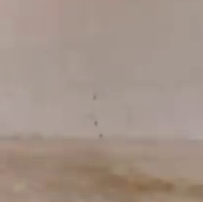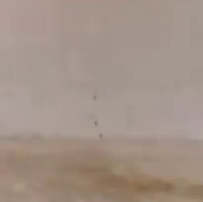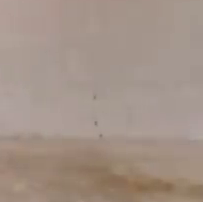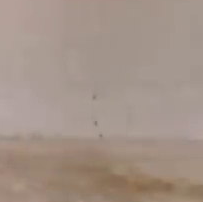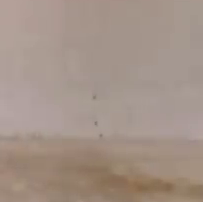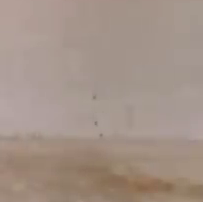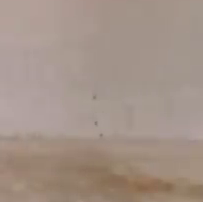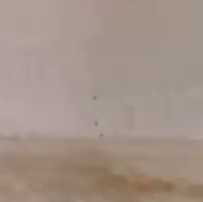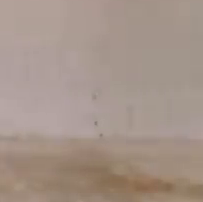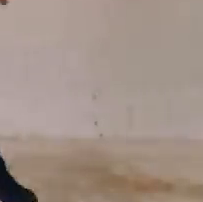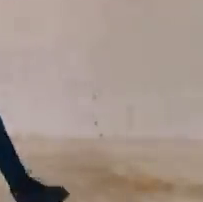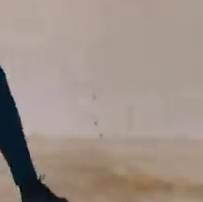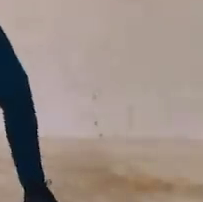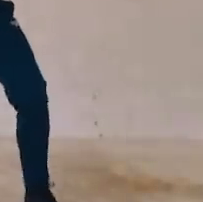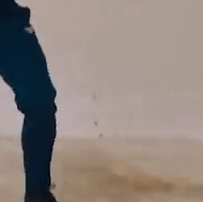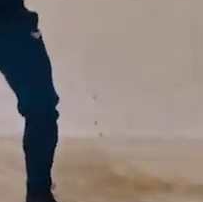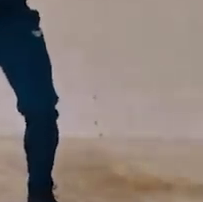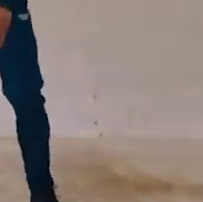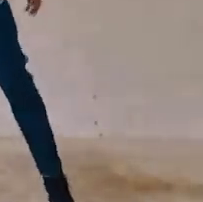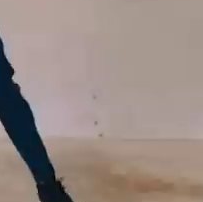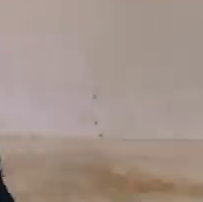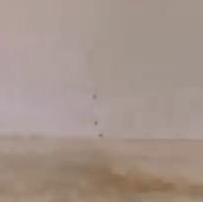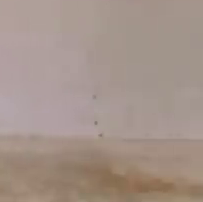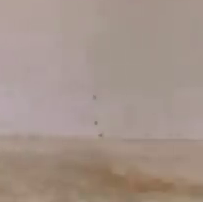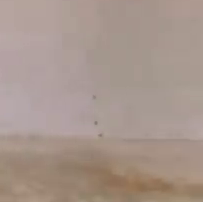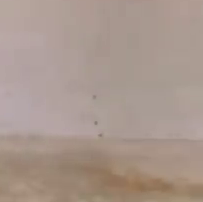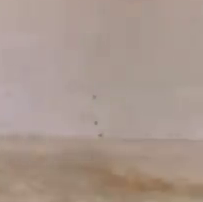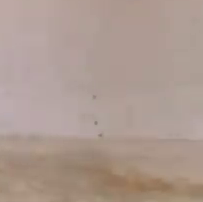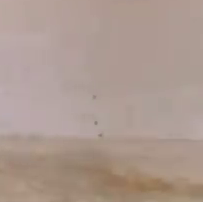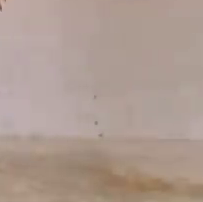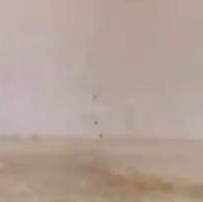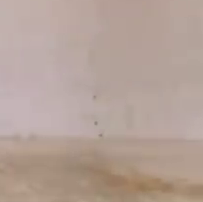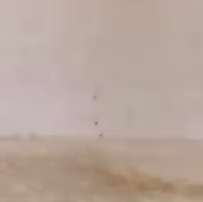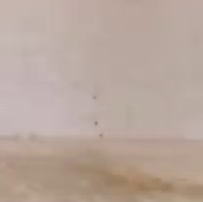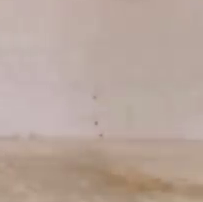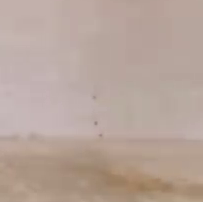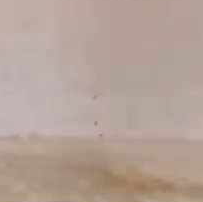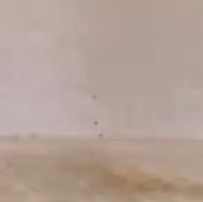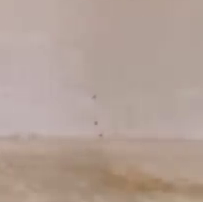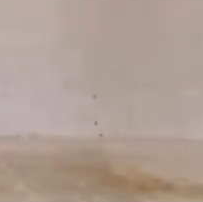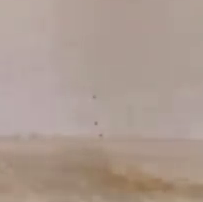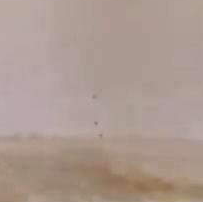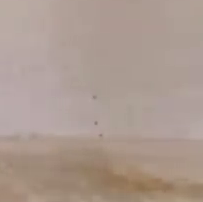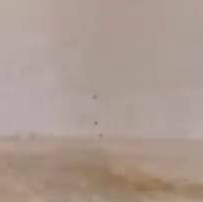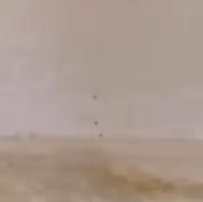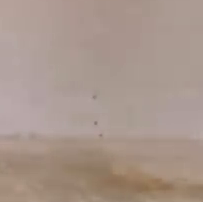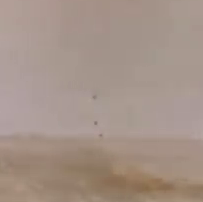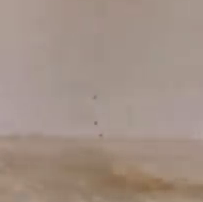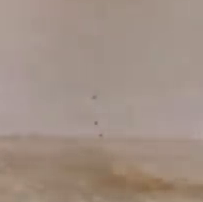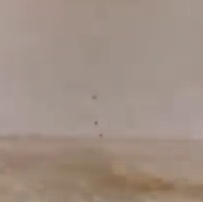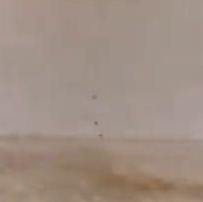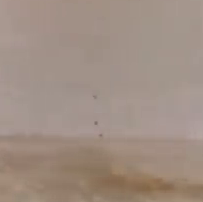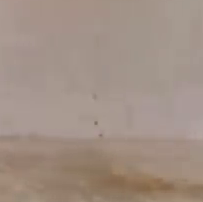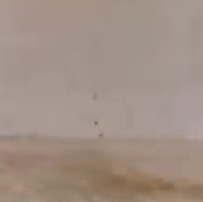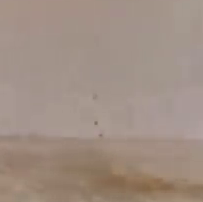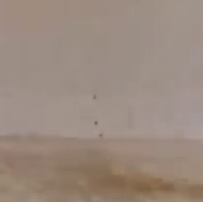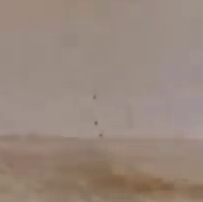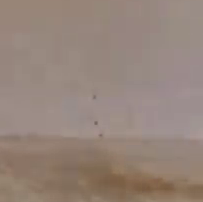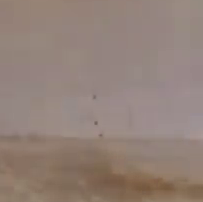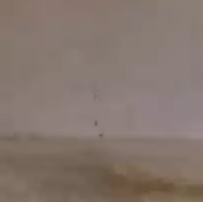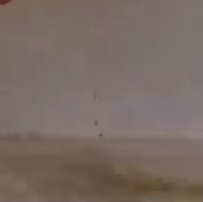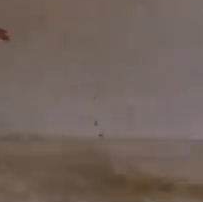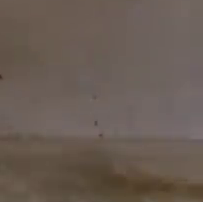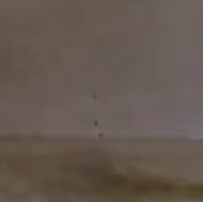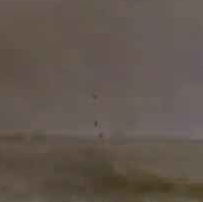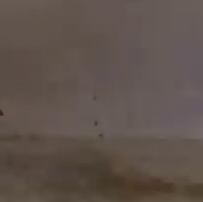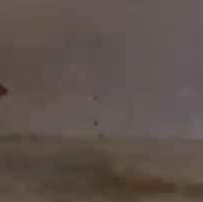¡Ey! ¡Se nos fue la musiquita! ¡Eso! ¡Descansamos! Y ahora sí, vamos a hacer burpees.